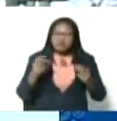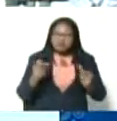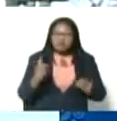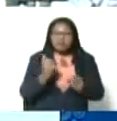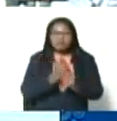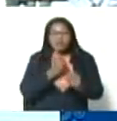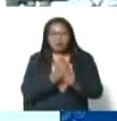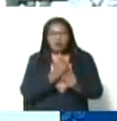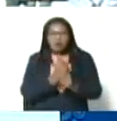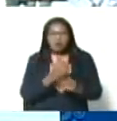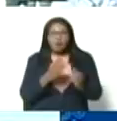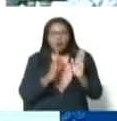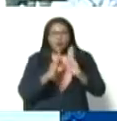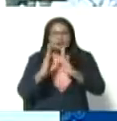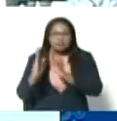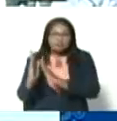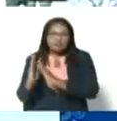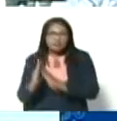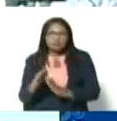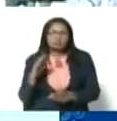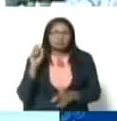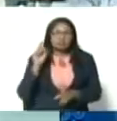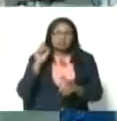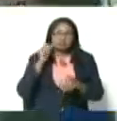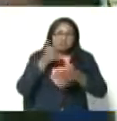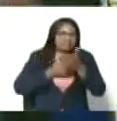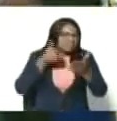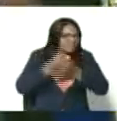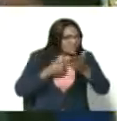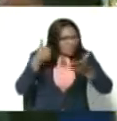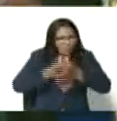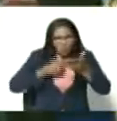trabajo, organizado, metódico, fastidioso.